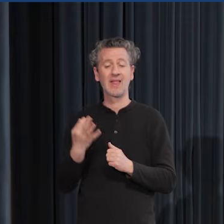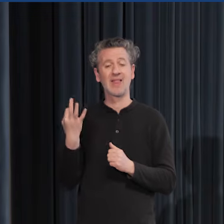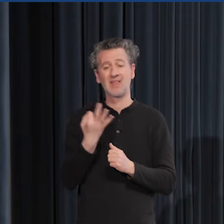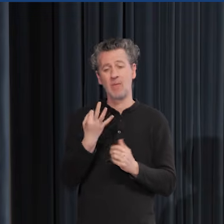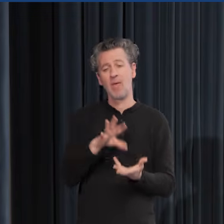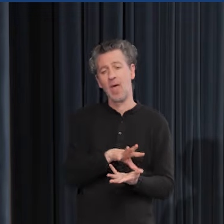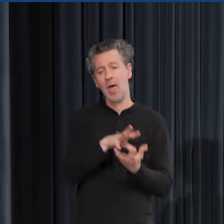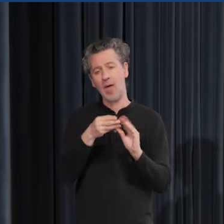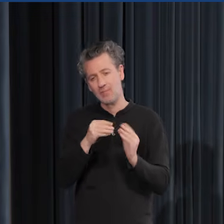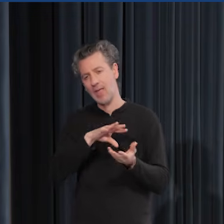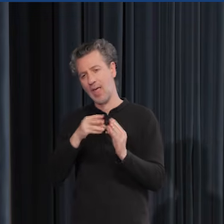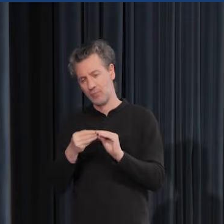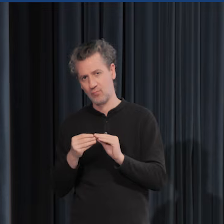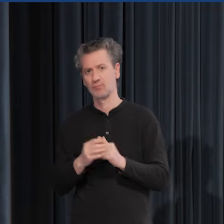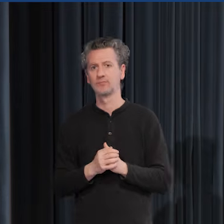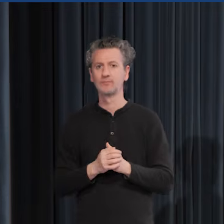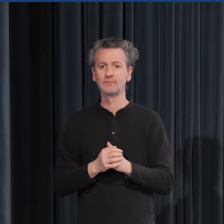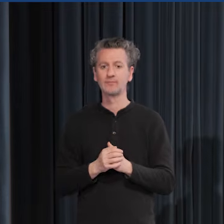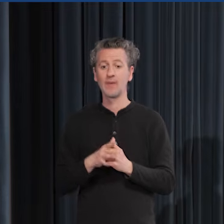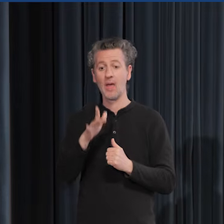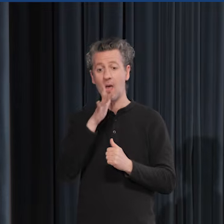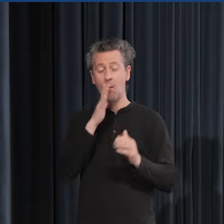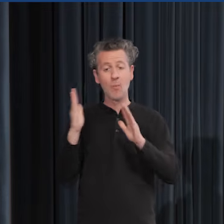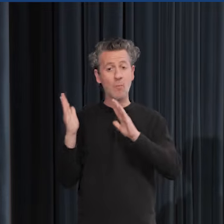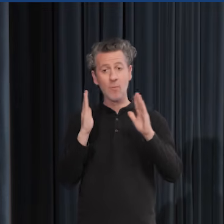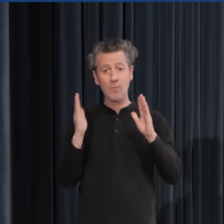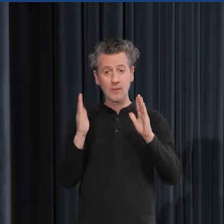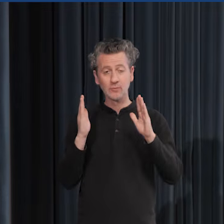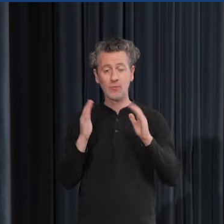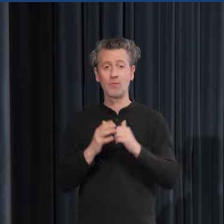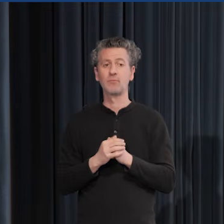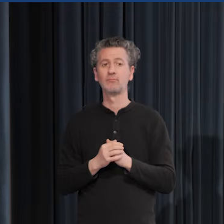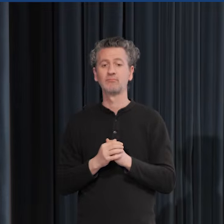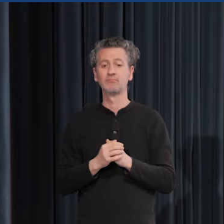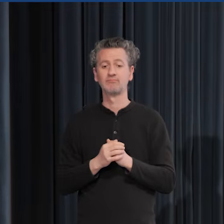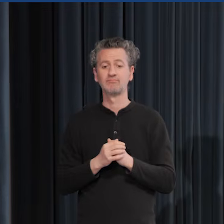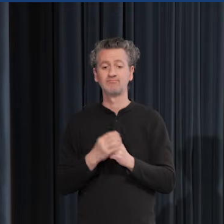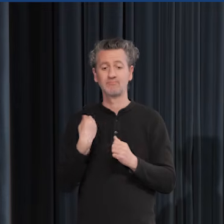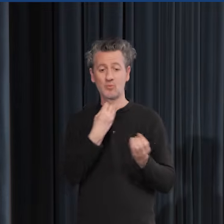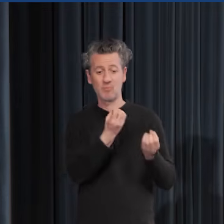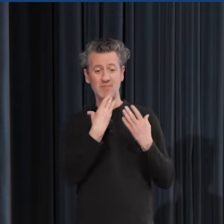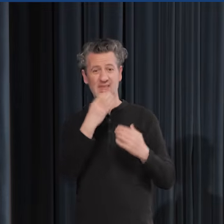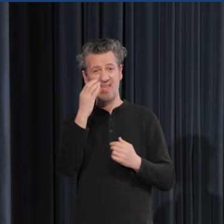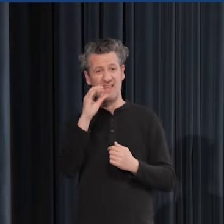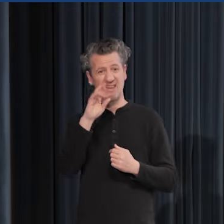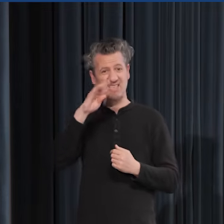adaptándonos. Todo esto estamos en un momento en el que, como también ha dicho Cristina, estamos en un proceso de cambio,